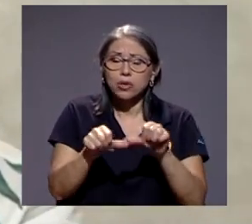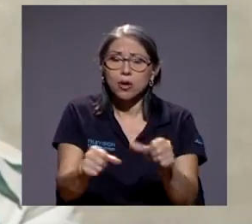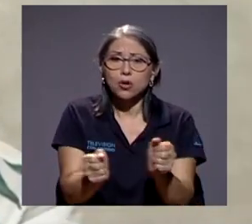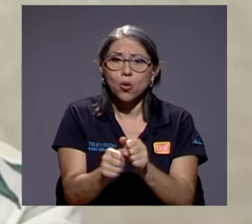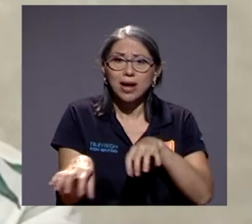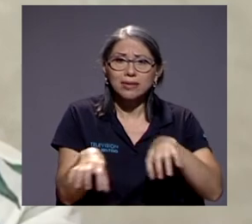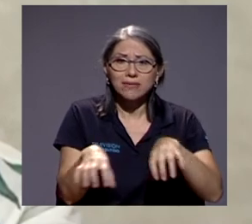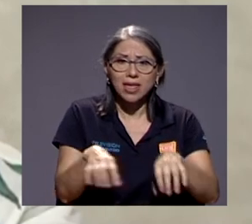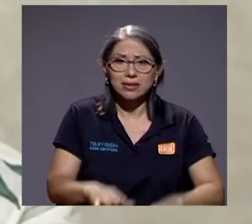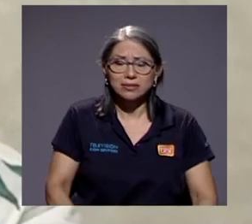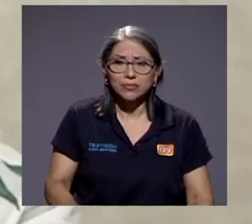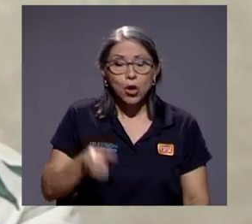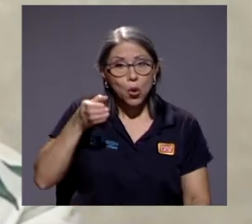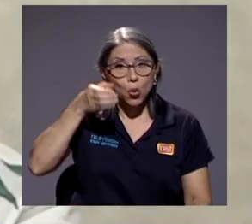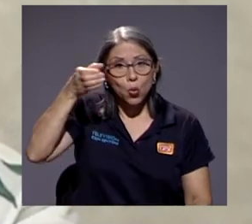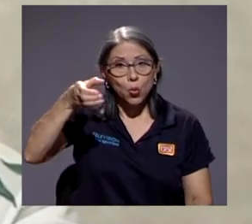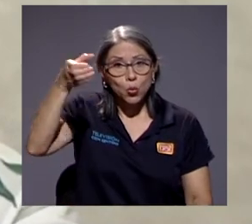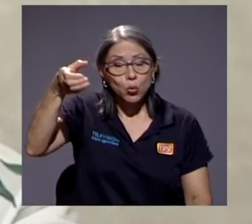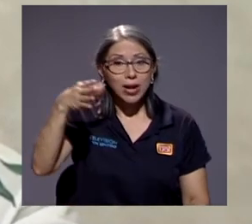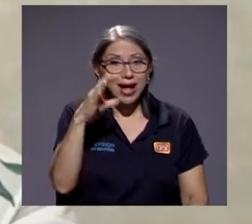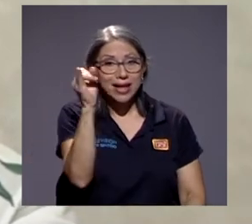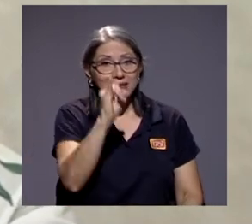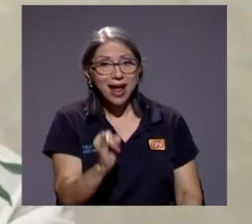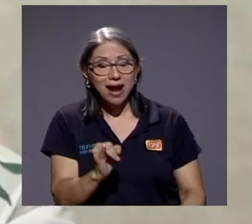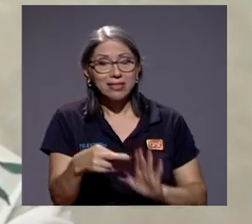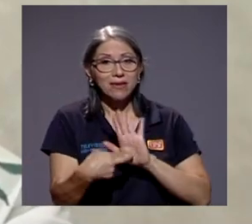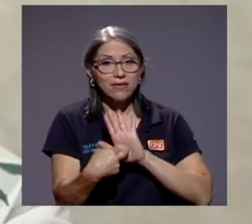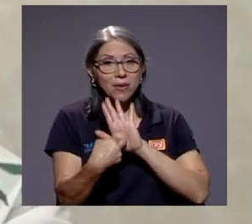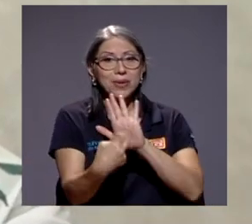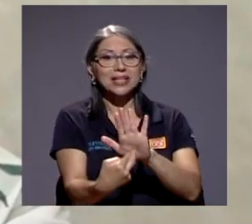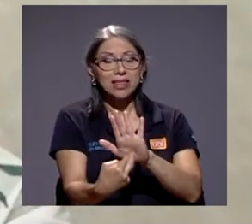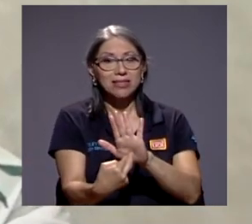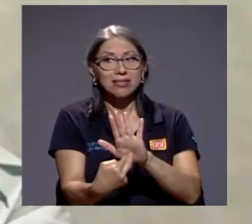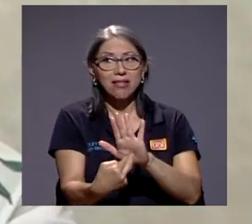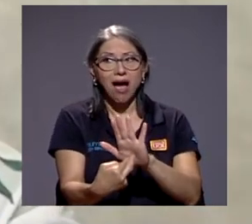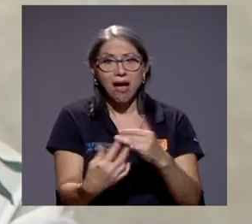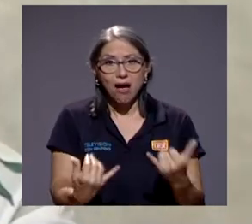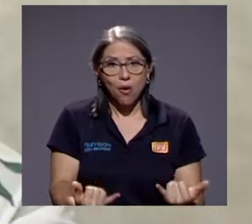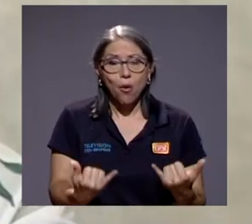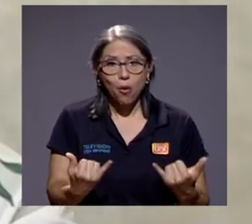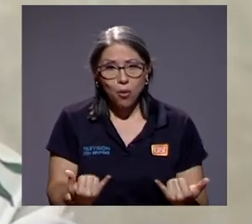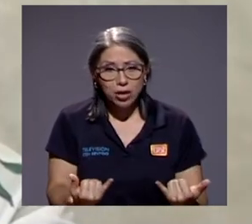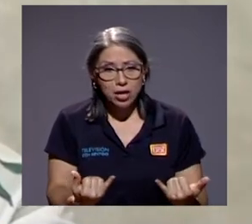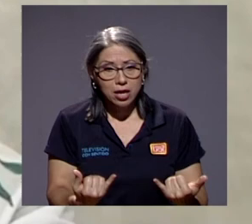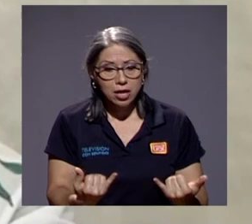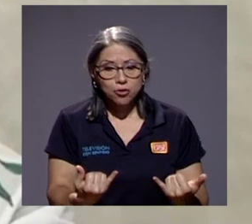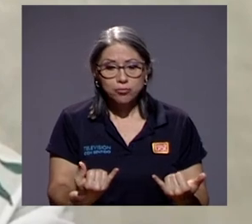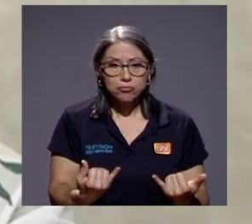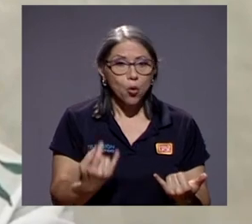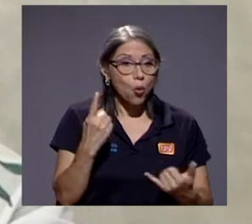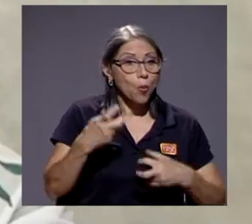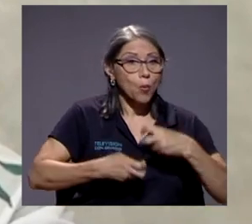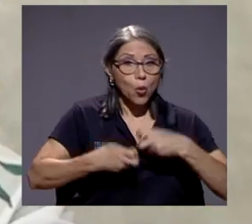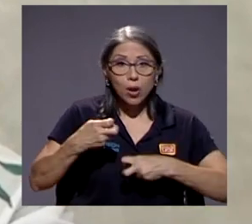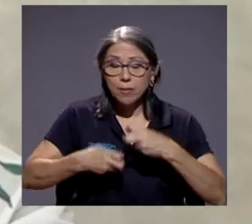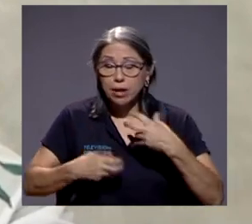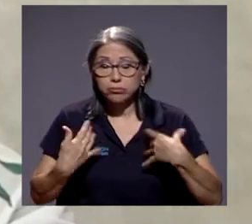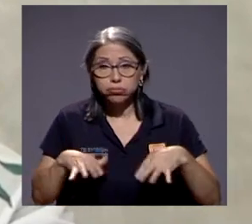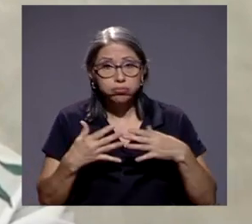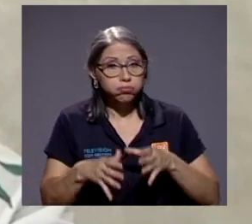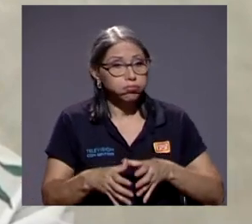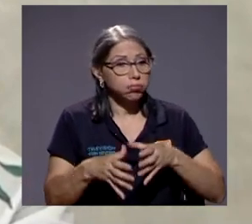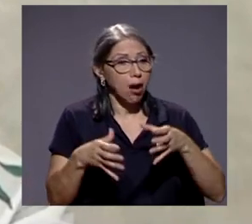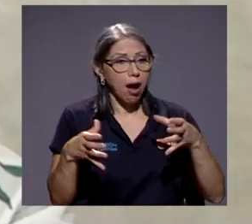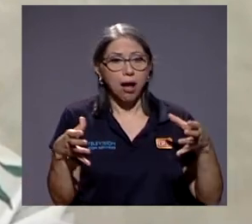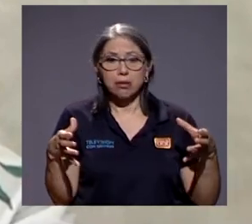sector cultural el sector artístico representa todavía hoy en día un problema grande para poder